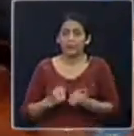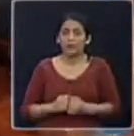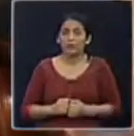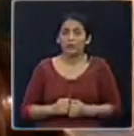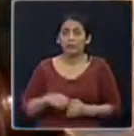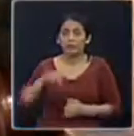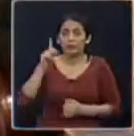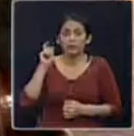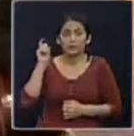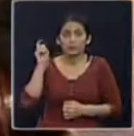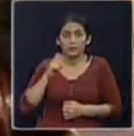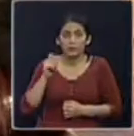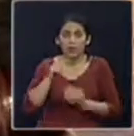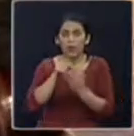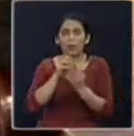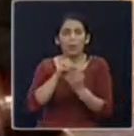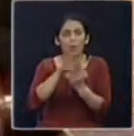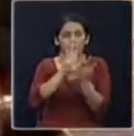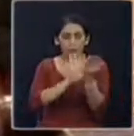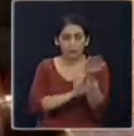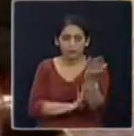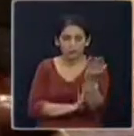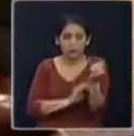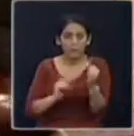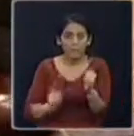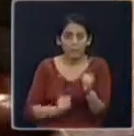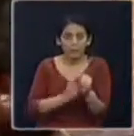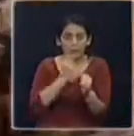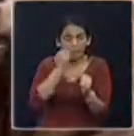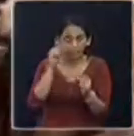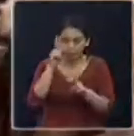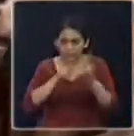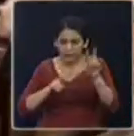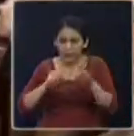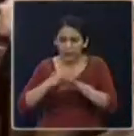borrador que el Ejecutivo enviará a la Asamblea Nacional. Marta Navarrete, Telerama Noticias.